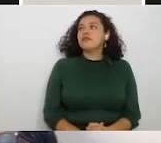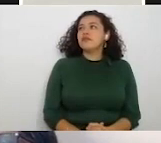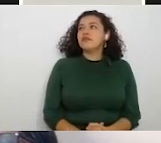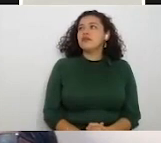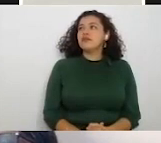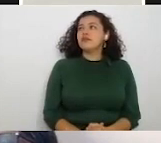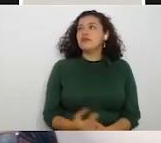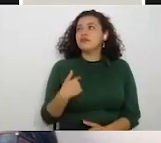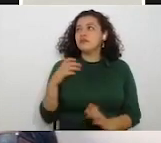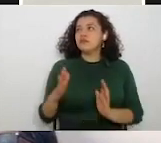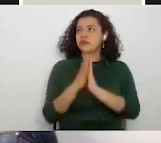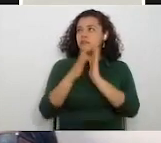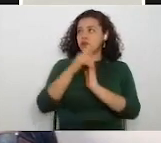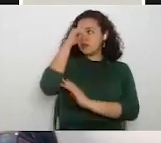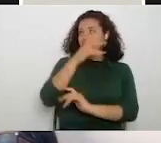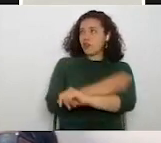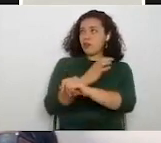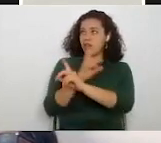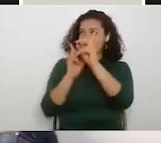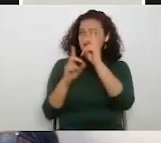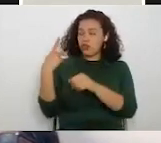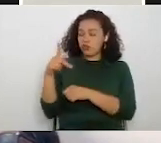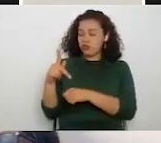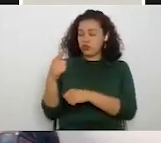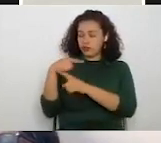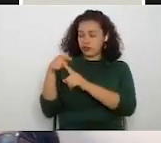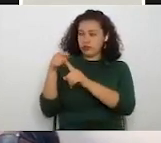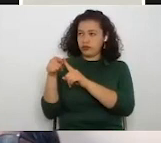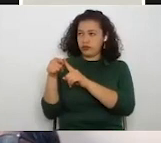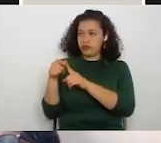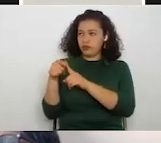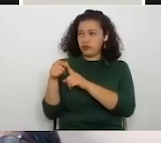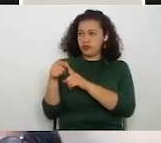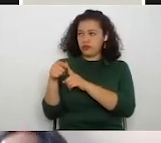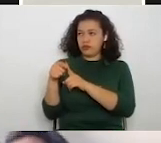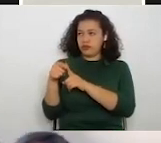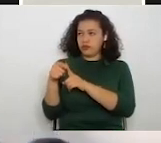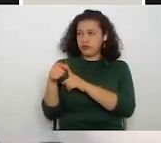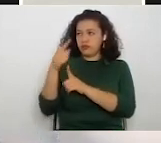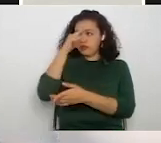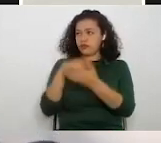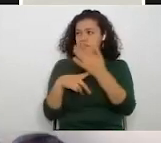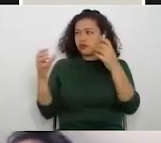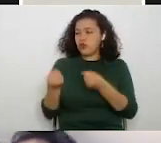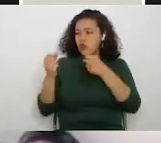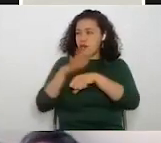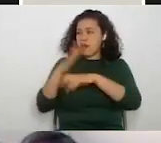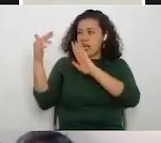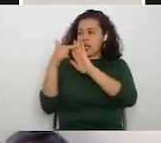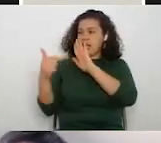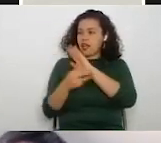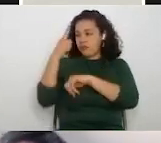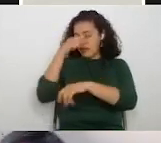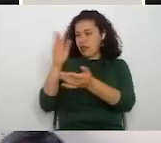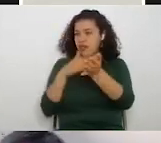duda de nuestra compañera, y yo creo que pueden fortalecerlo a través de lineamientos de